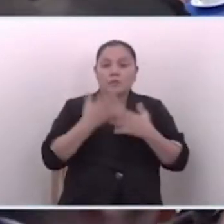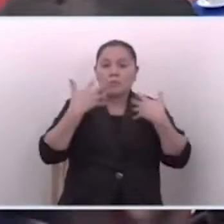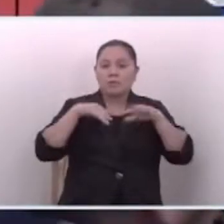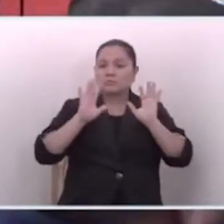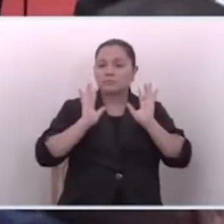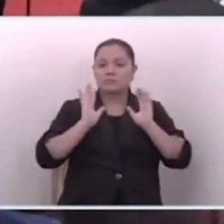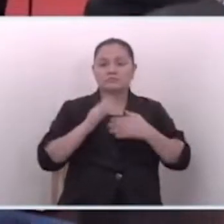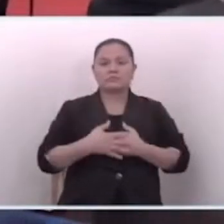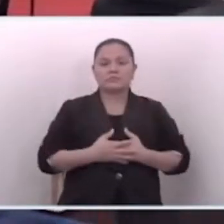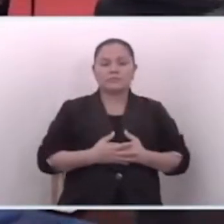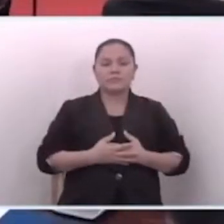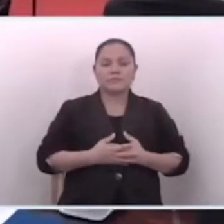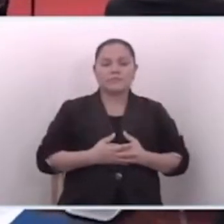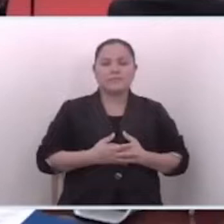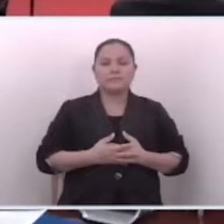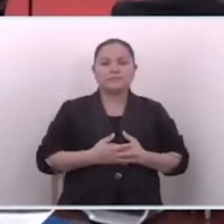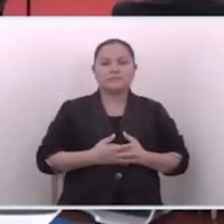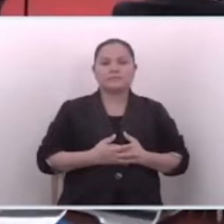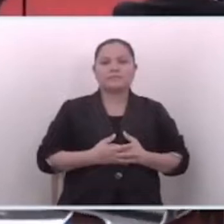normal.